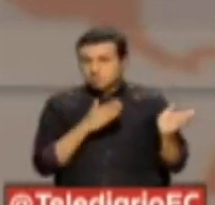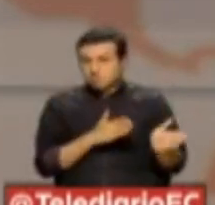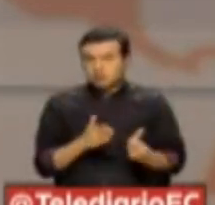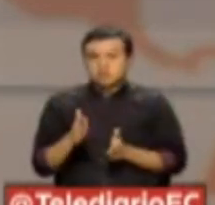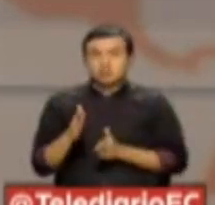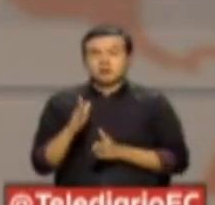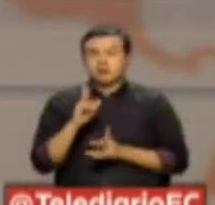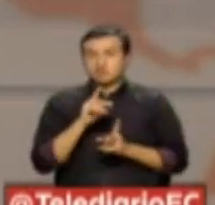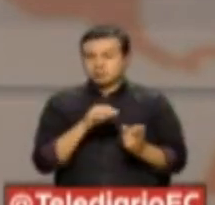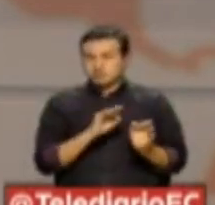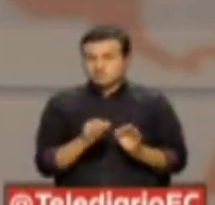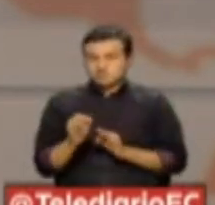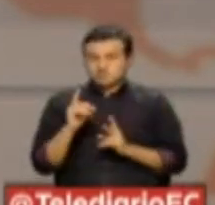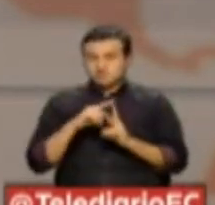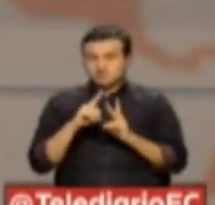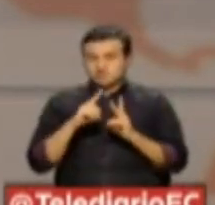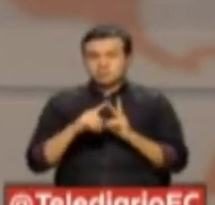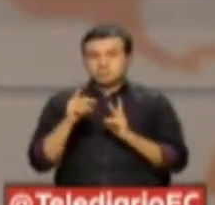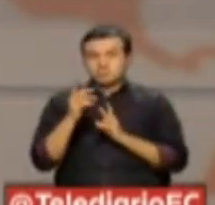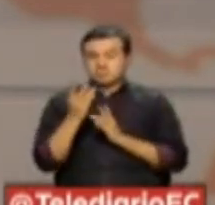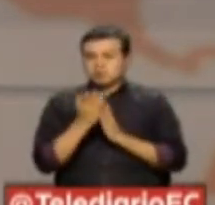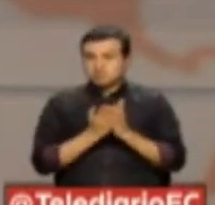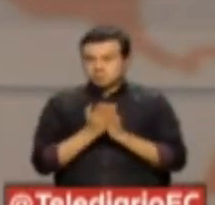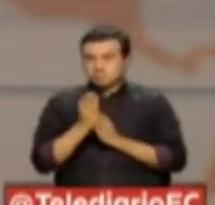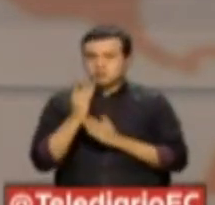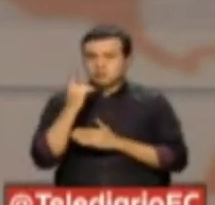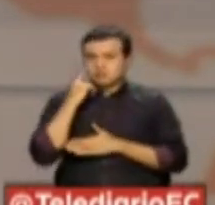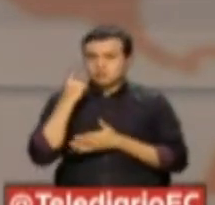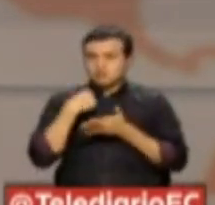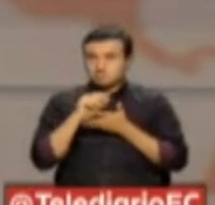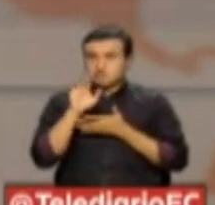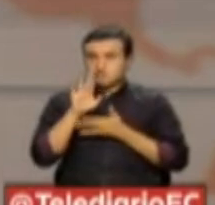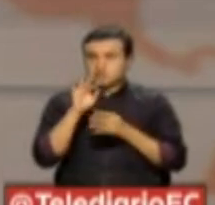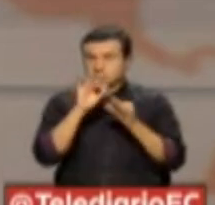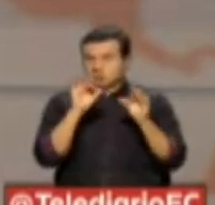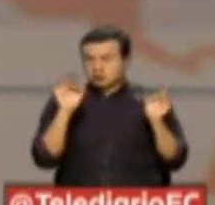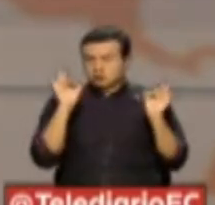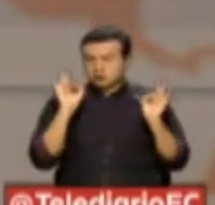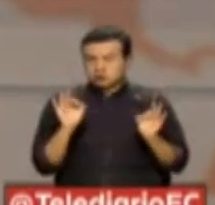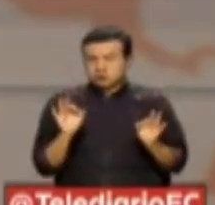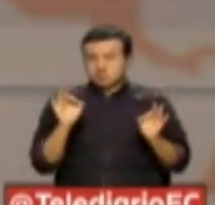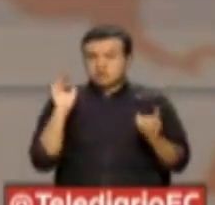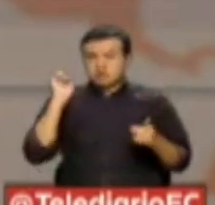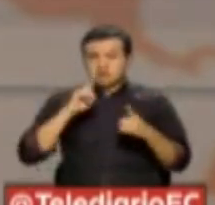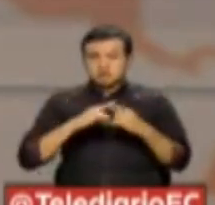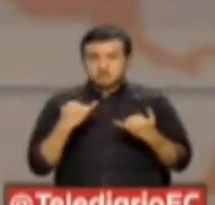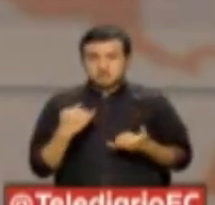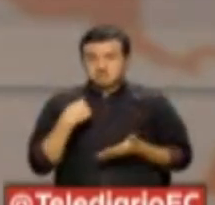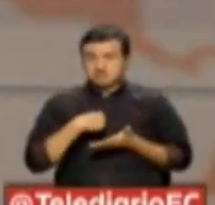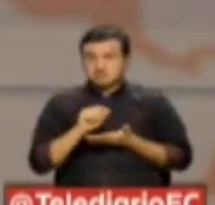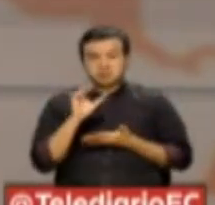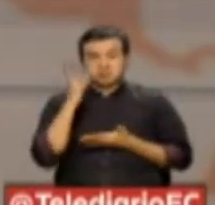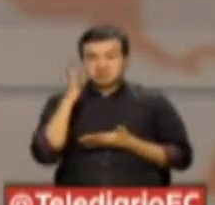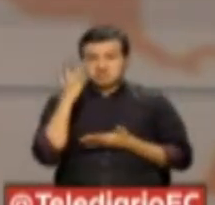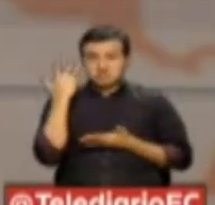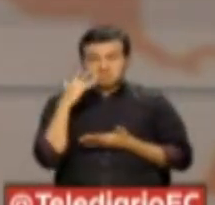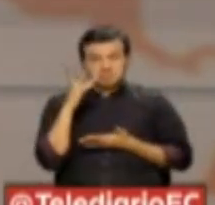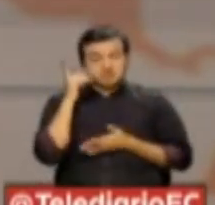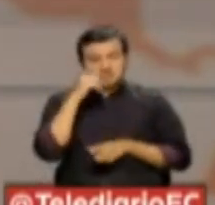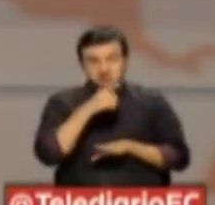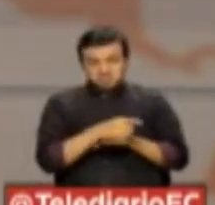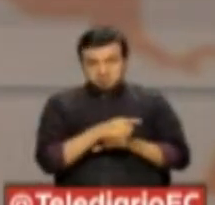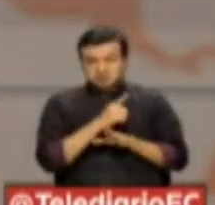permita dos cosas llamar el servicio y calificar su calidad cuestión que no se ha cumplido pese a que hemos